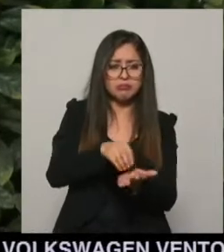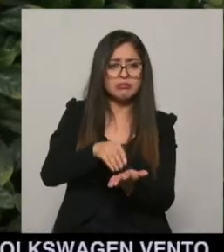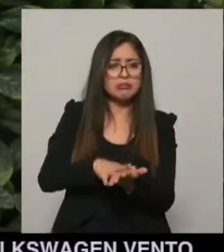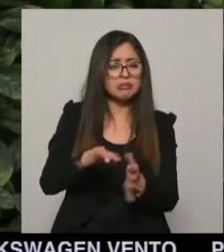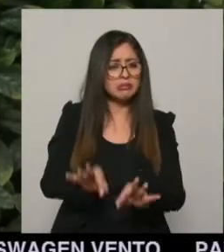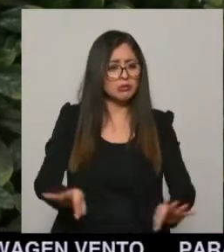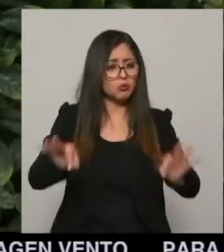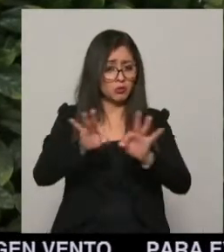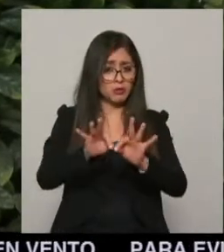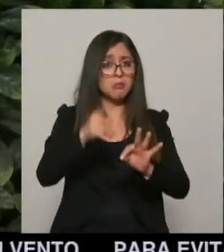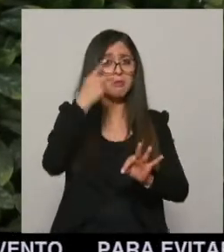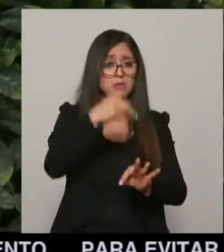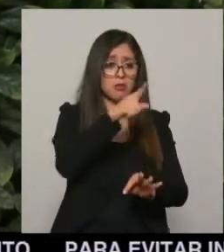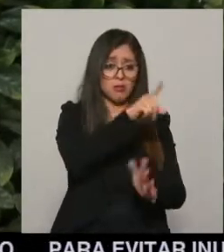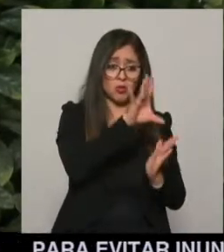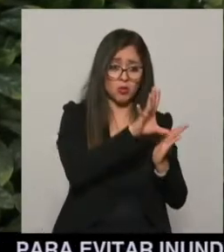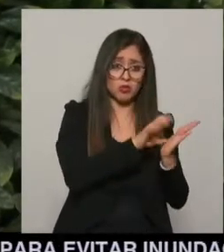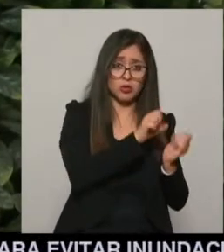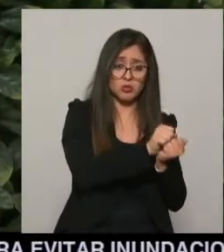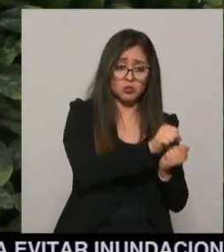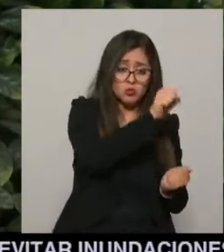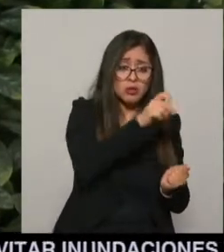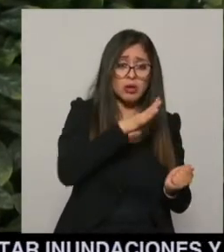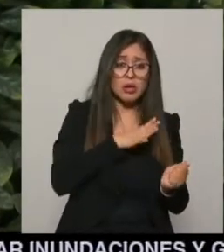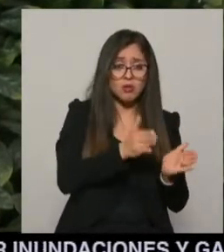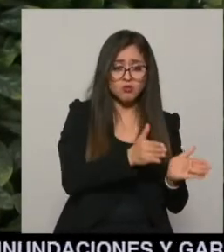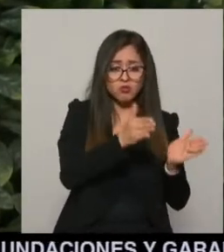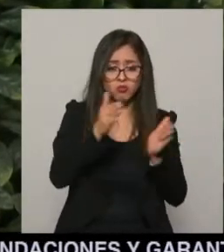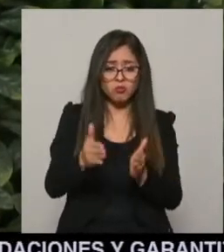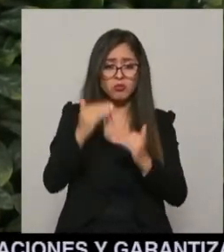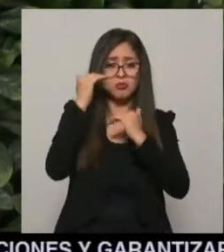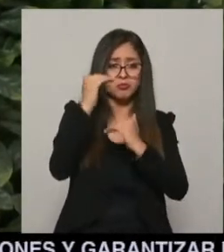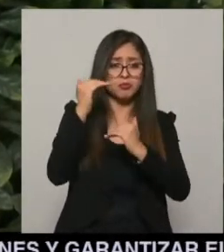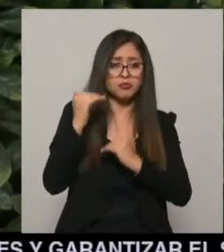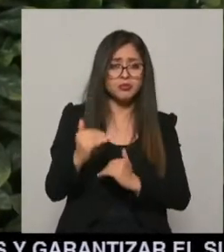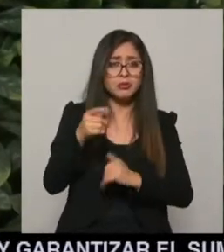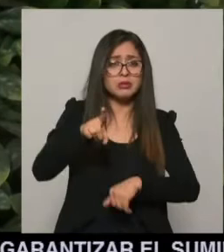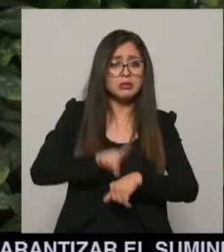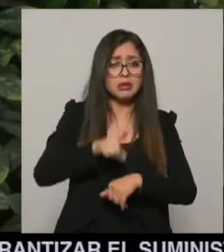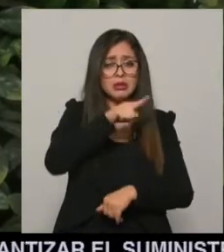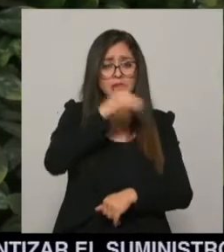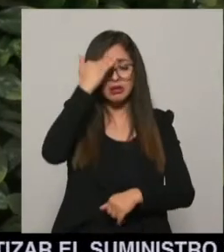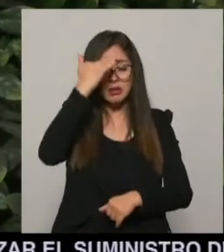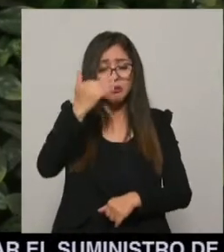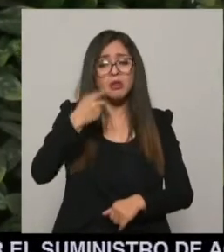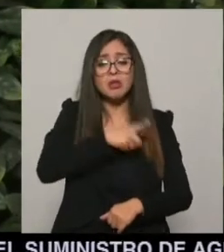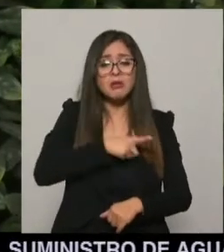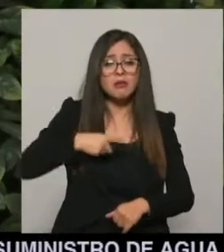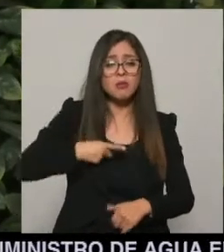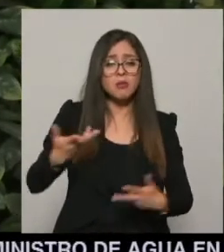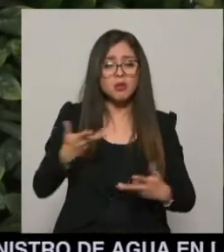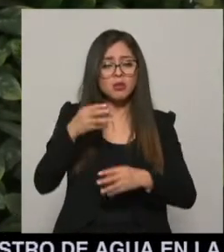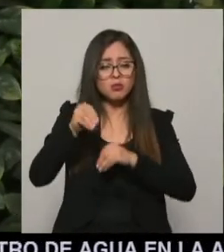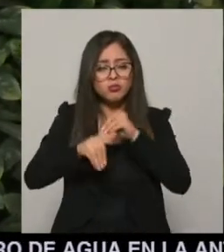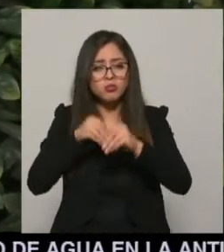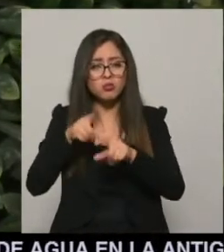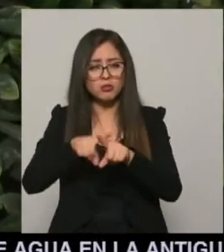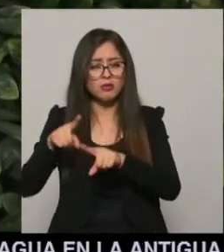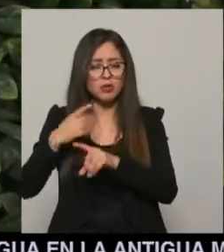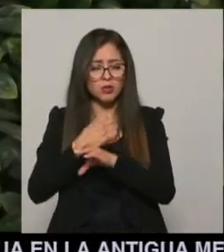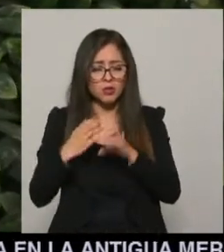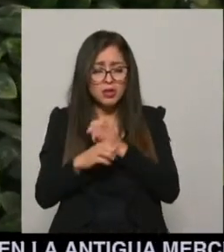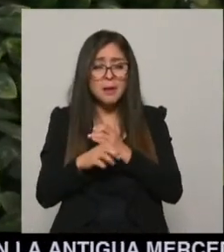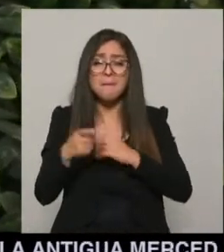plazos constitucionales marcados, se tendrá que crear un instituto de planeación de la Ciudad de México, pero creo que el tema fundamental es que